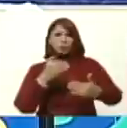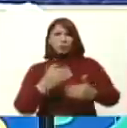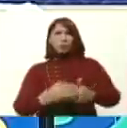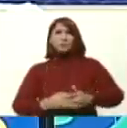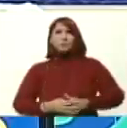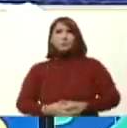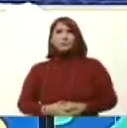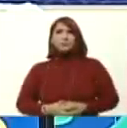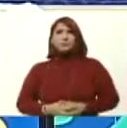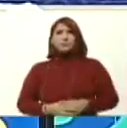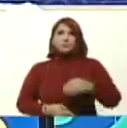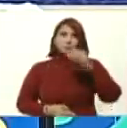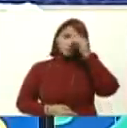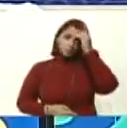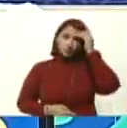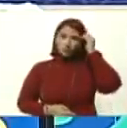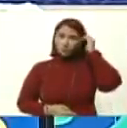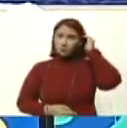de